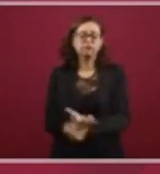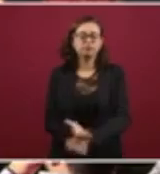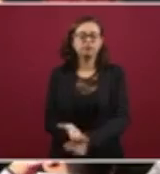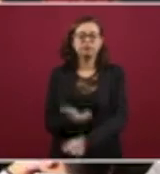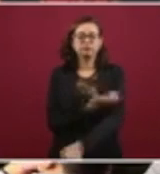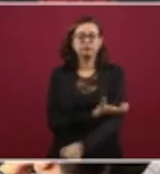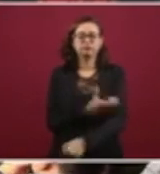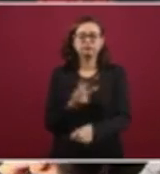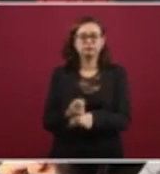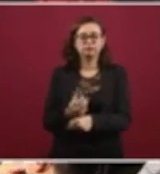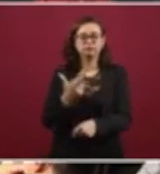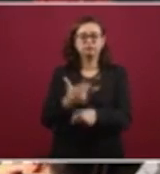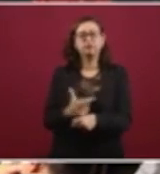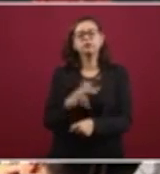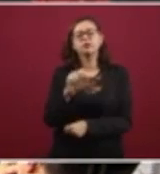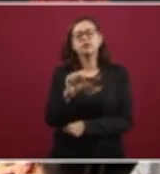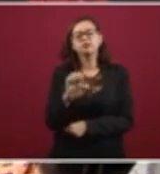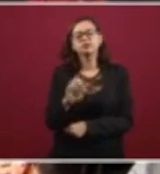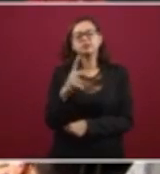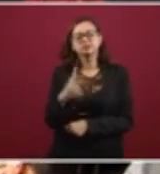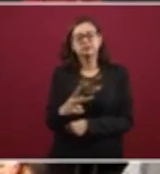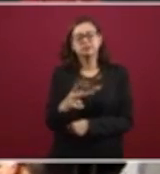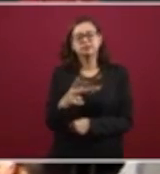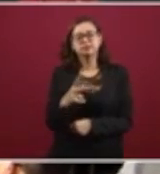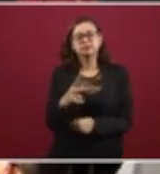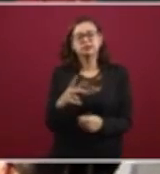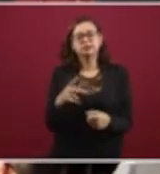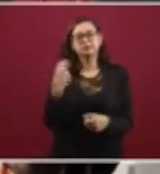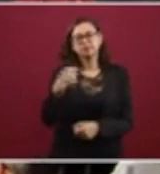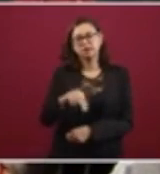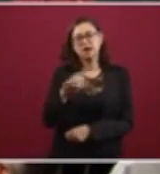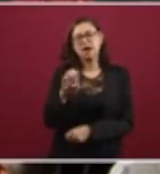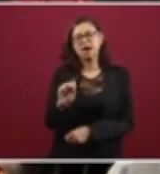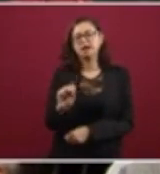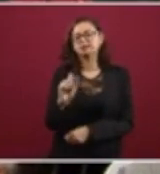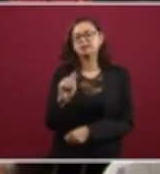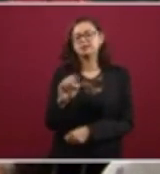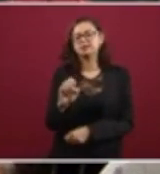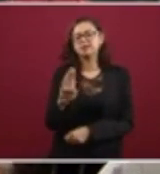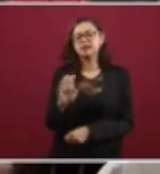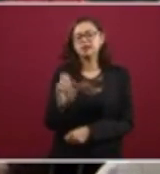de Educación Pública, Esteban Moctezuma Barragán,